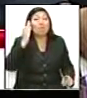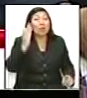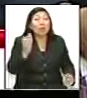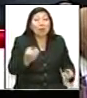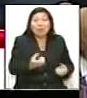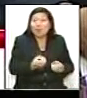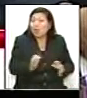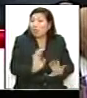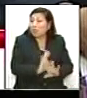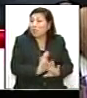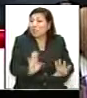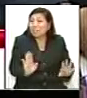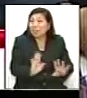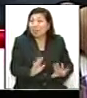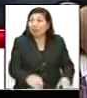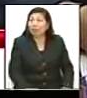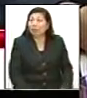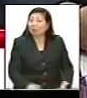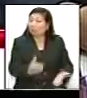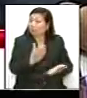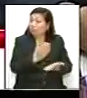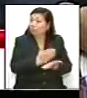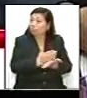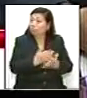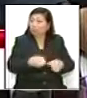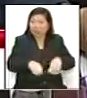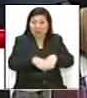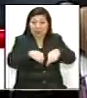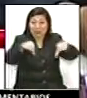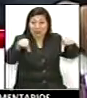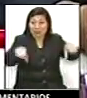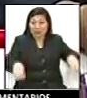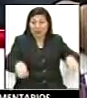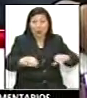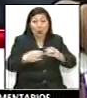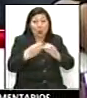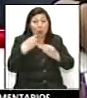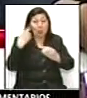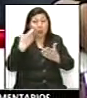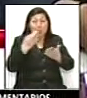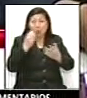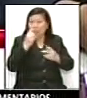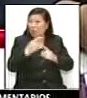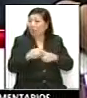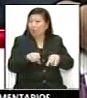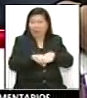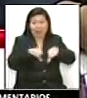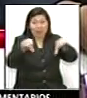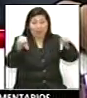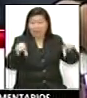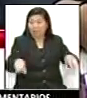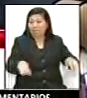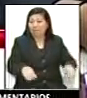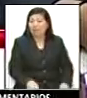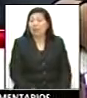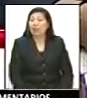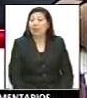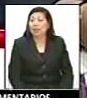tanto, una prensa dividida, partidos políticos con opinión dividida,